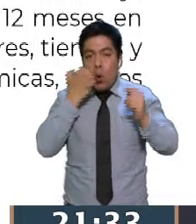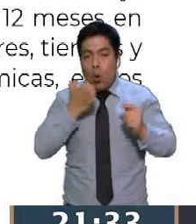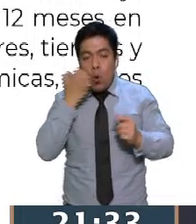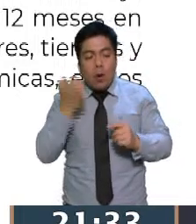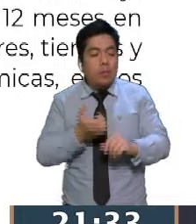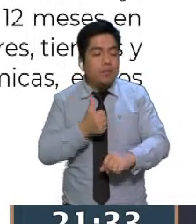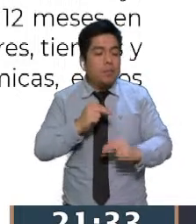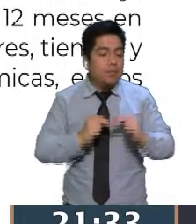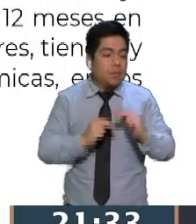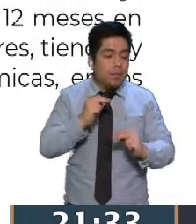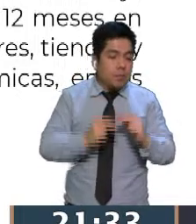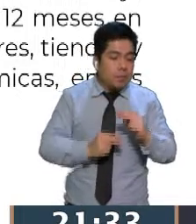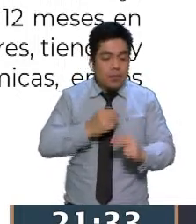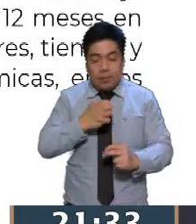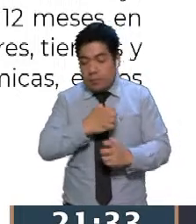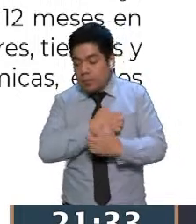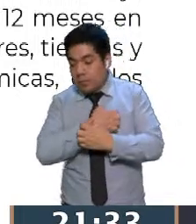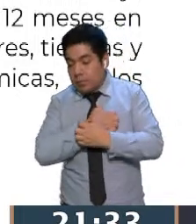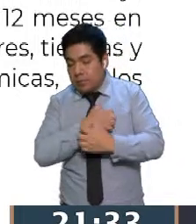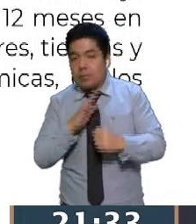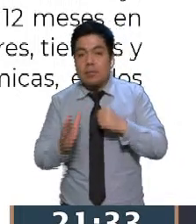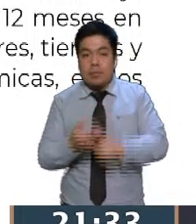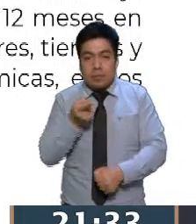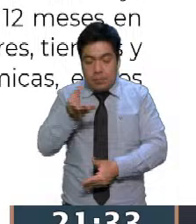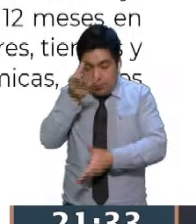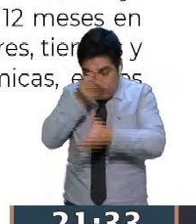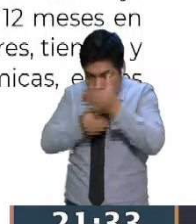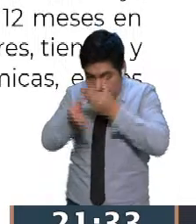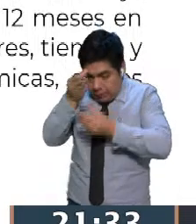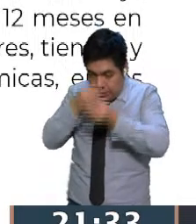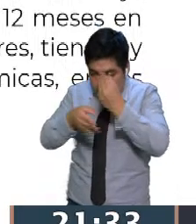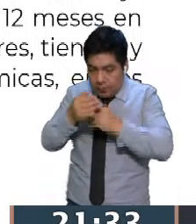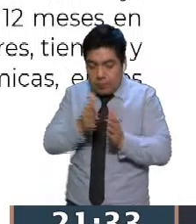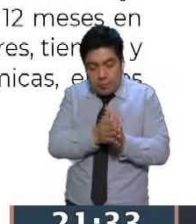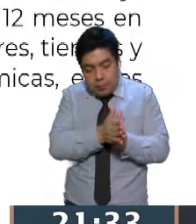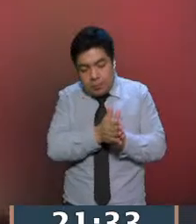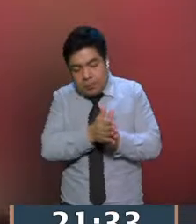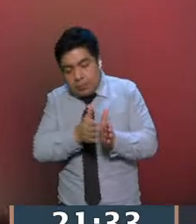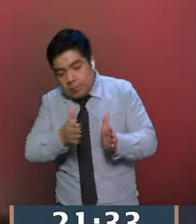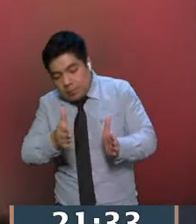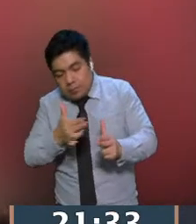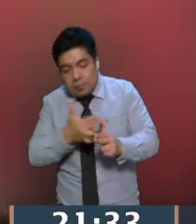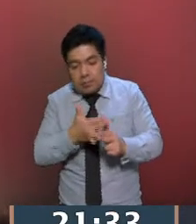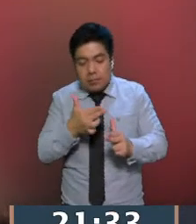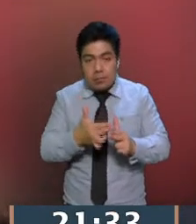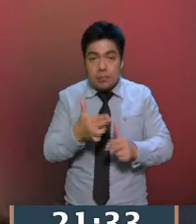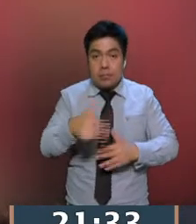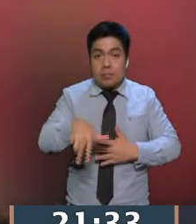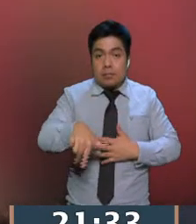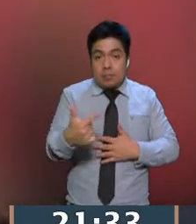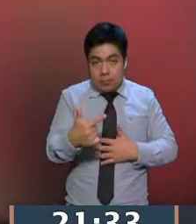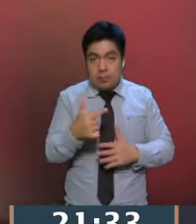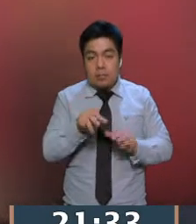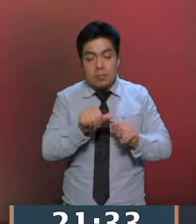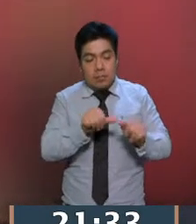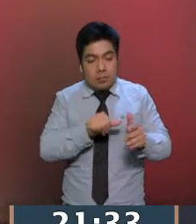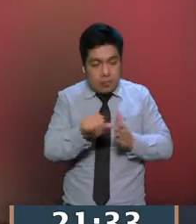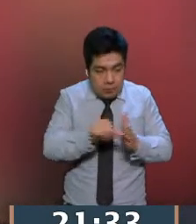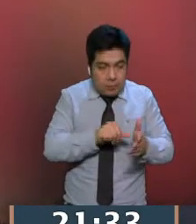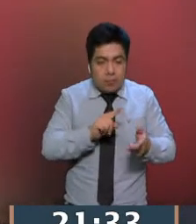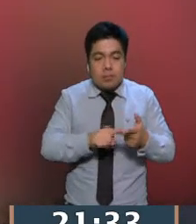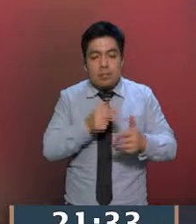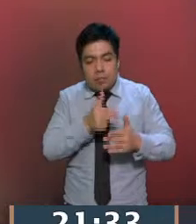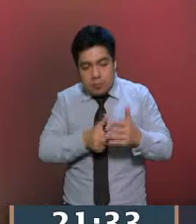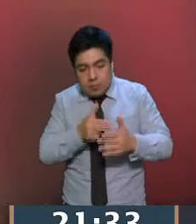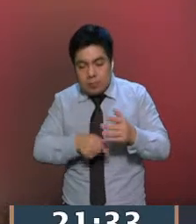niveles educativos, a fin de que se capaciten para el trabajo por un periodo de hasta 12 meses en negocios, empresas,